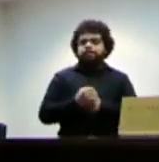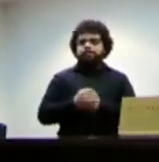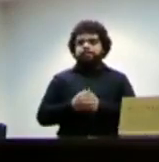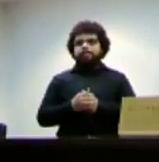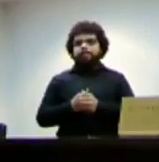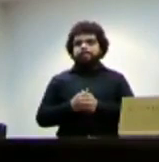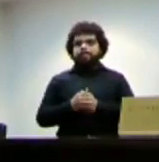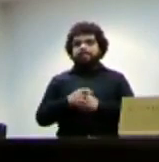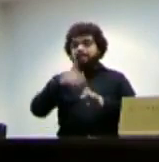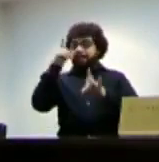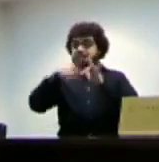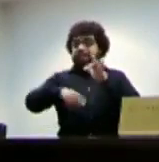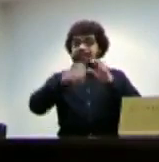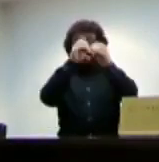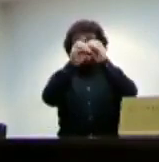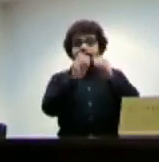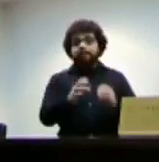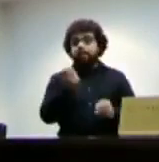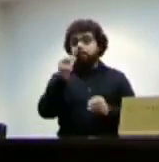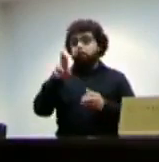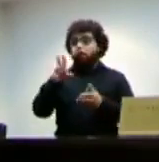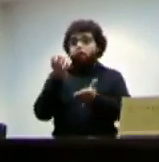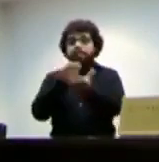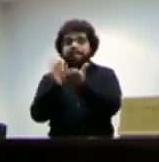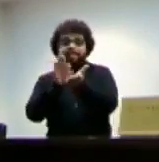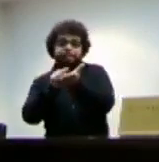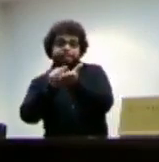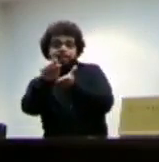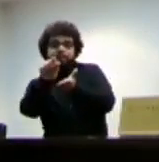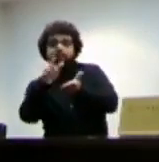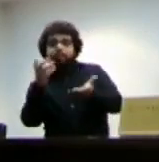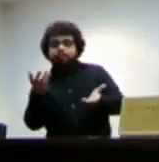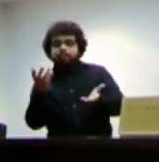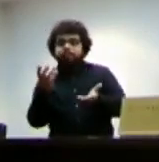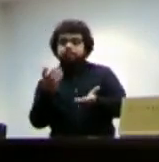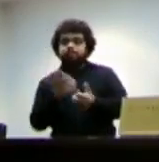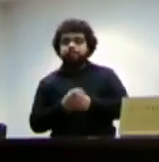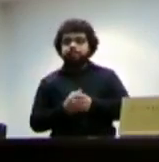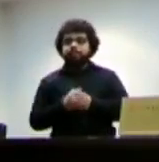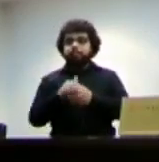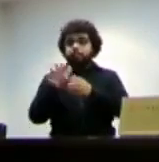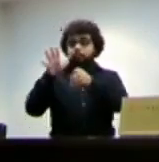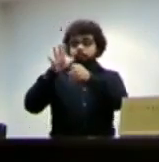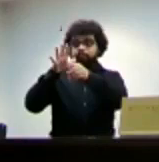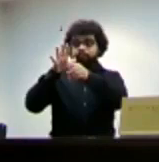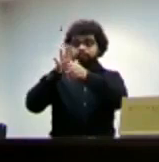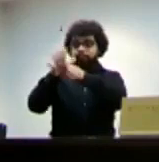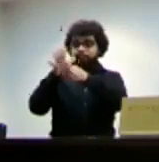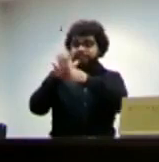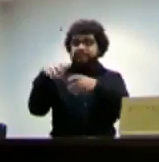con falta de mantenimiento, falta de inversión, posiblemente la suficientemente